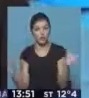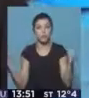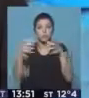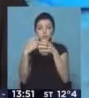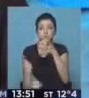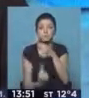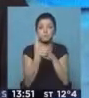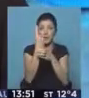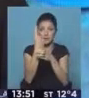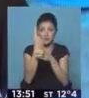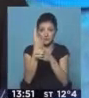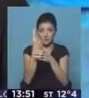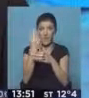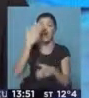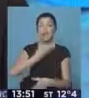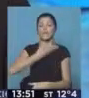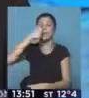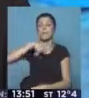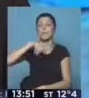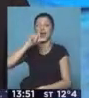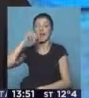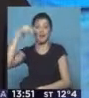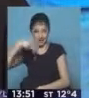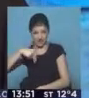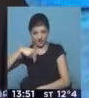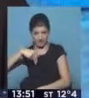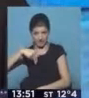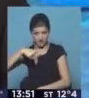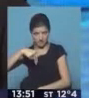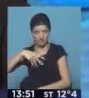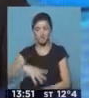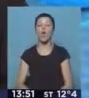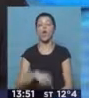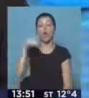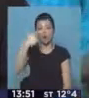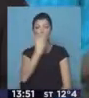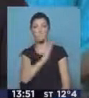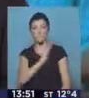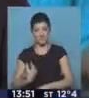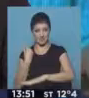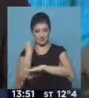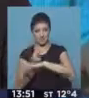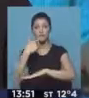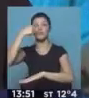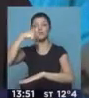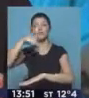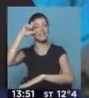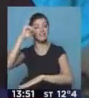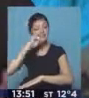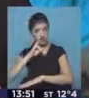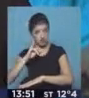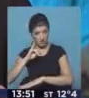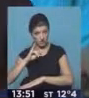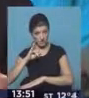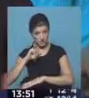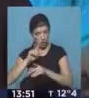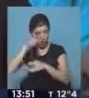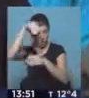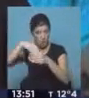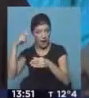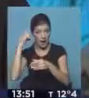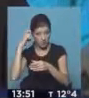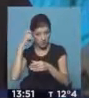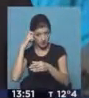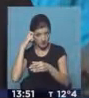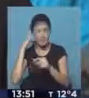carrera política. Y en ese momento dijo: si hay una parte de la historia de nuestro proceso como organización que yo quisiera borrar, sería esa, rectificar y